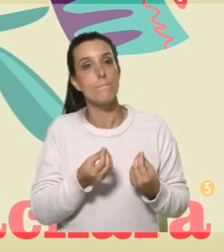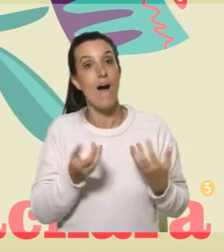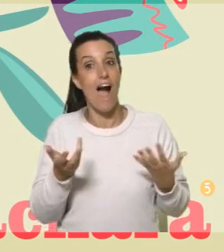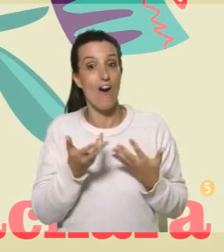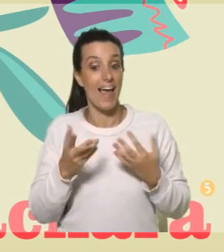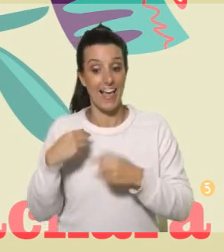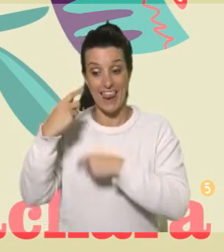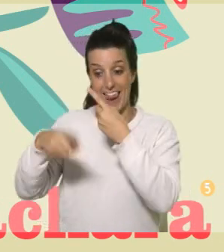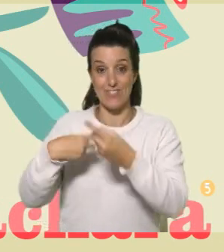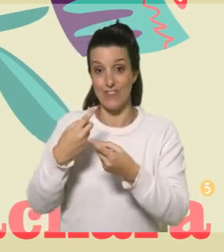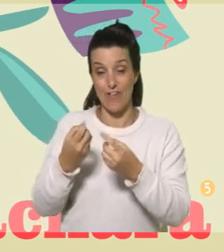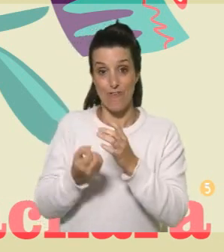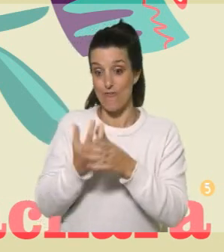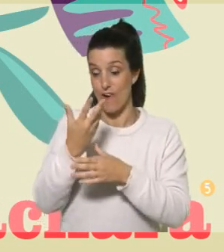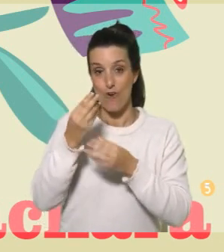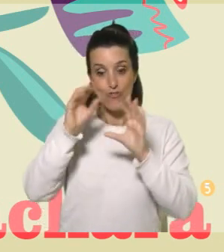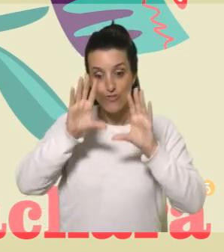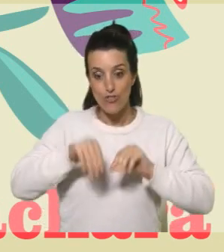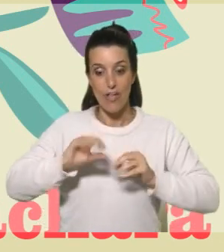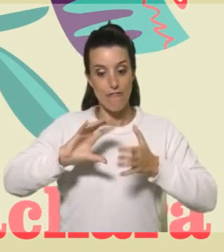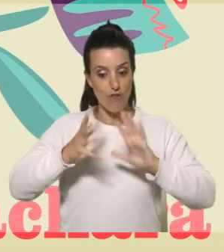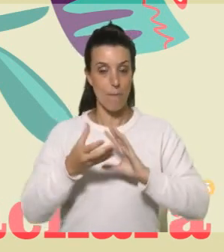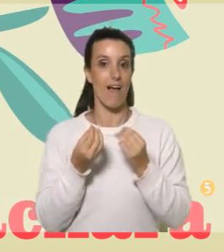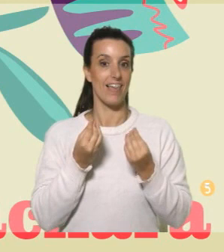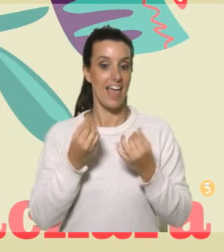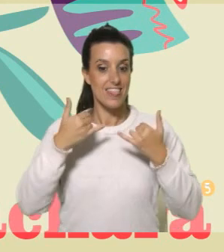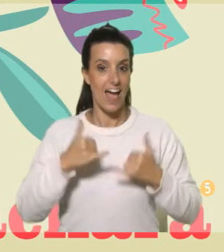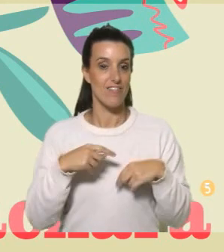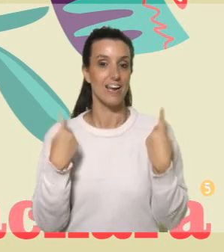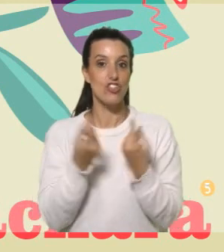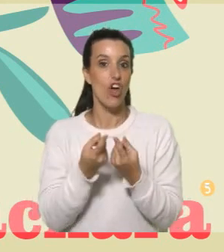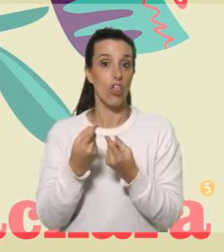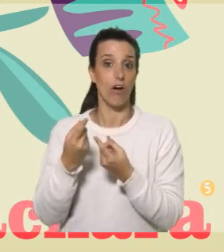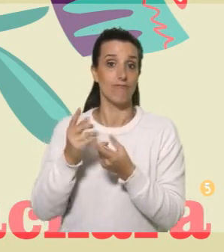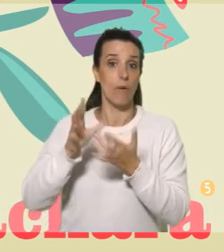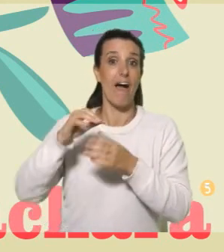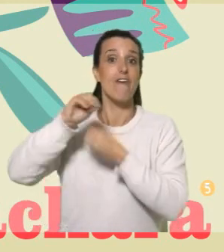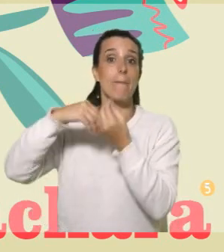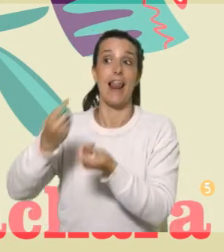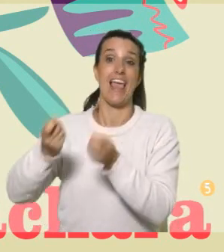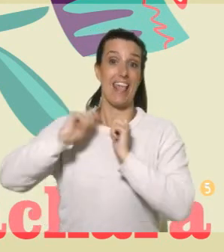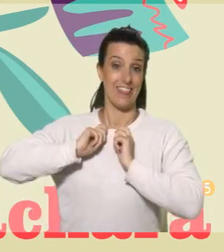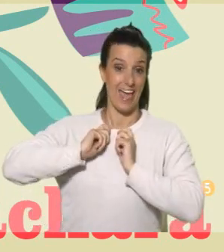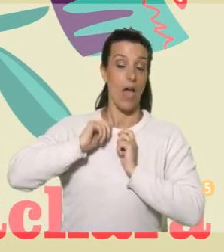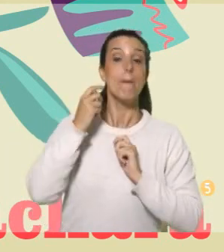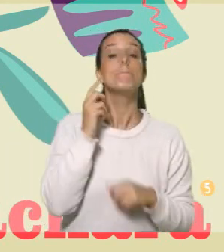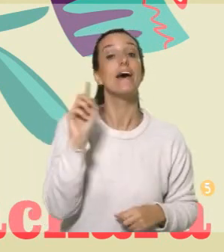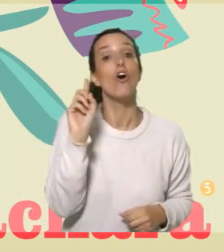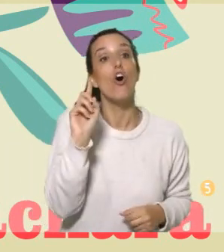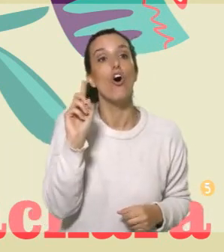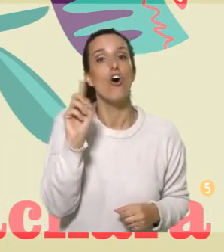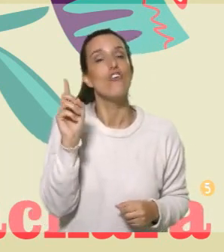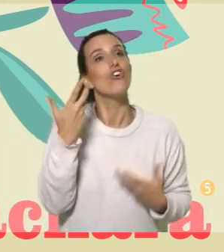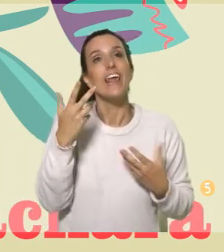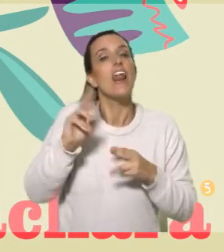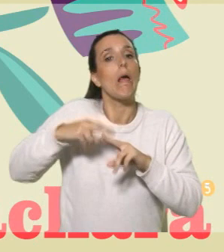vienen a replantear esos modelos esos modelos que estaban instalados que heredamos pero que no de alguna forma no se intenta no